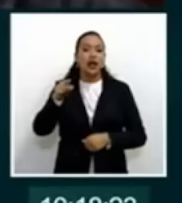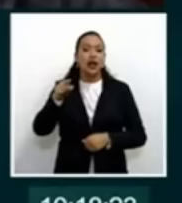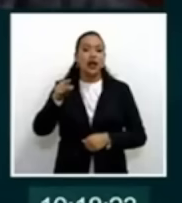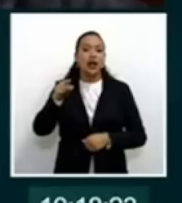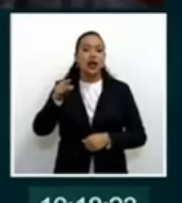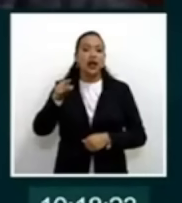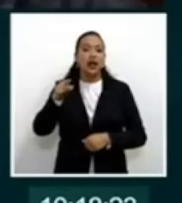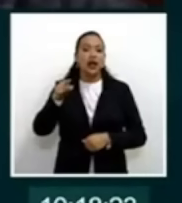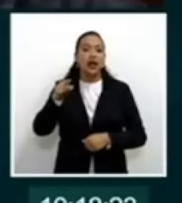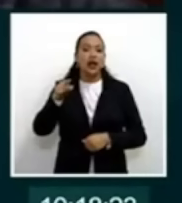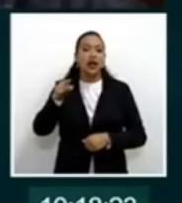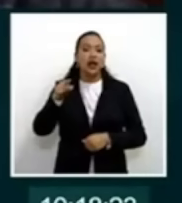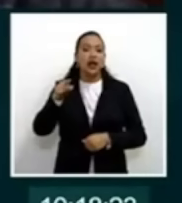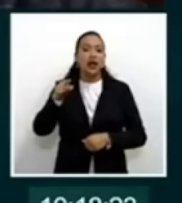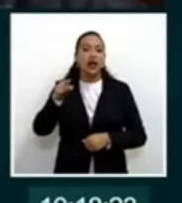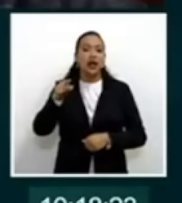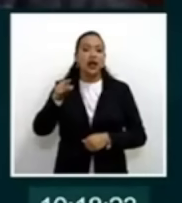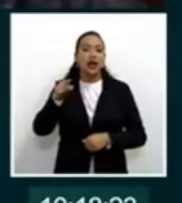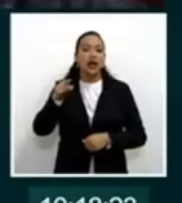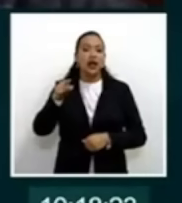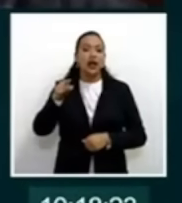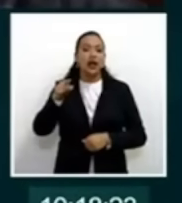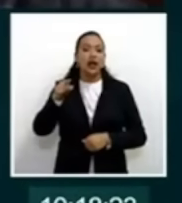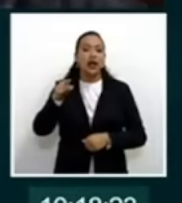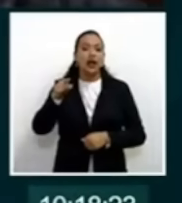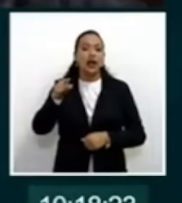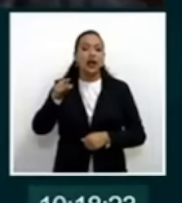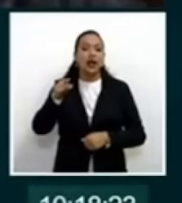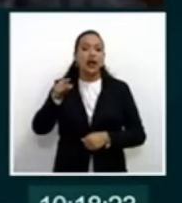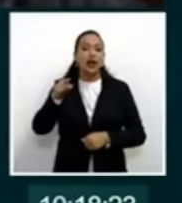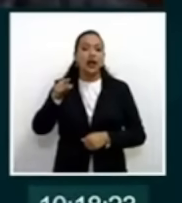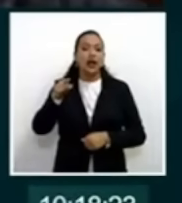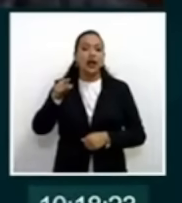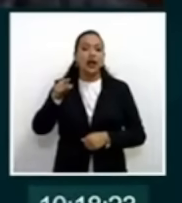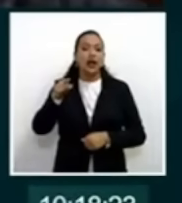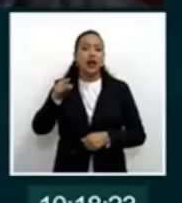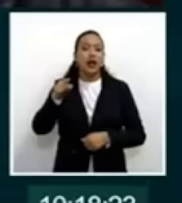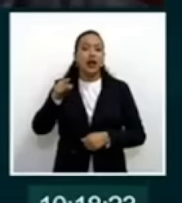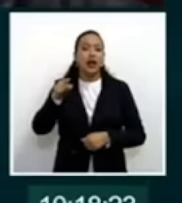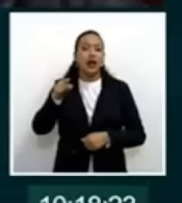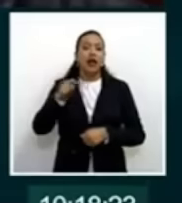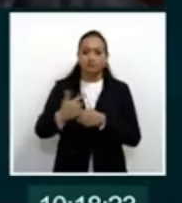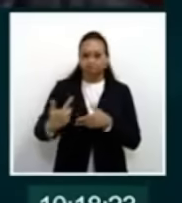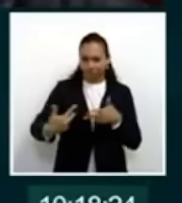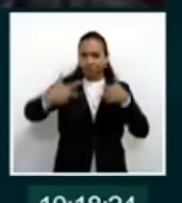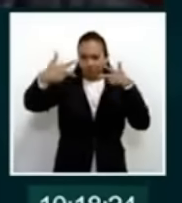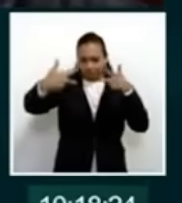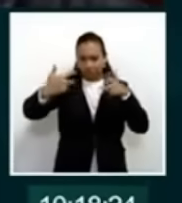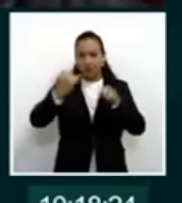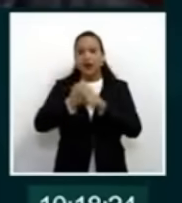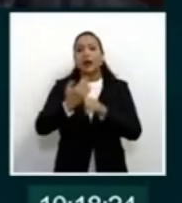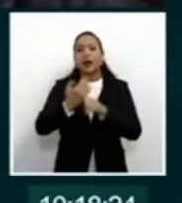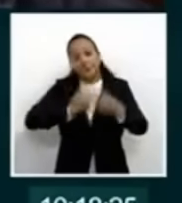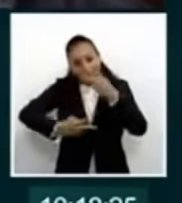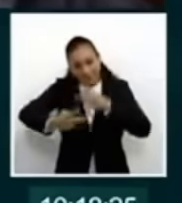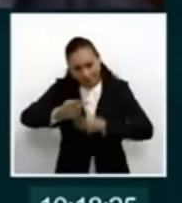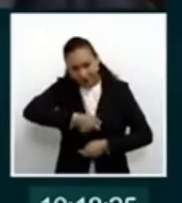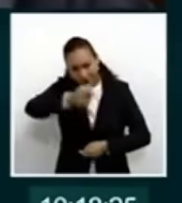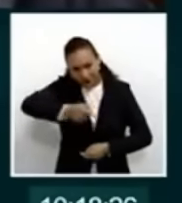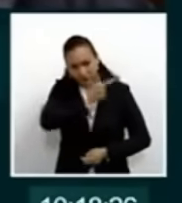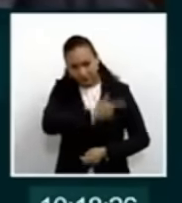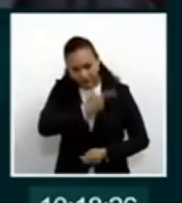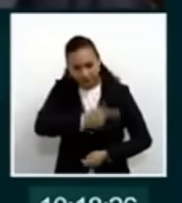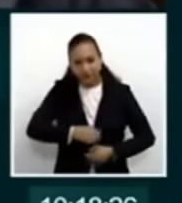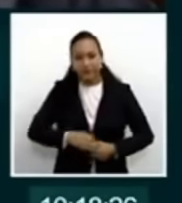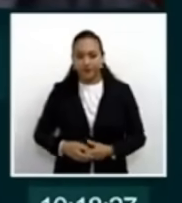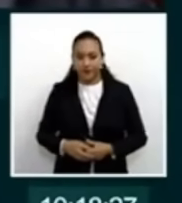públicas a universidades, plazas y comunidades marginadas para que entendamos cómo opera la Corte. Luego